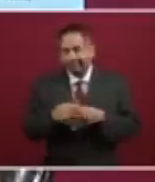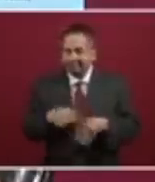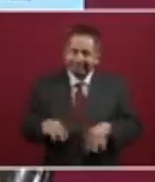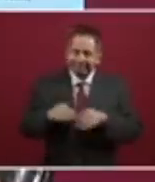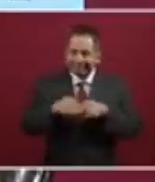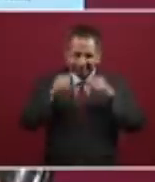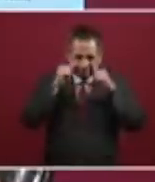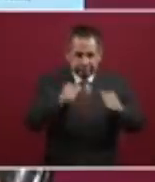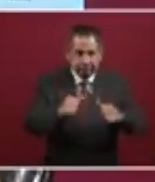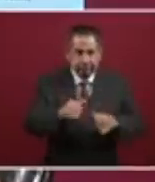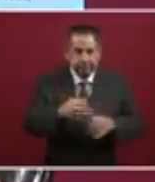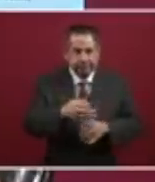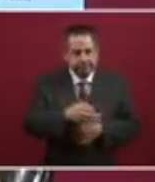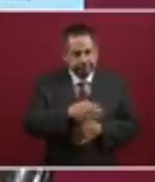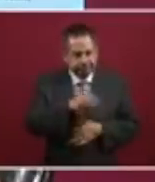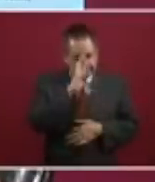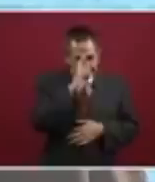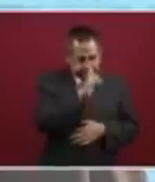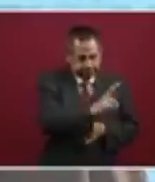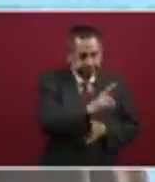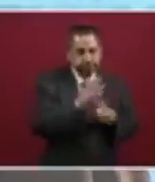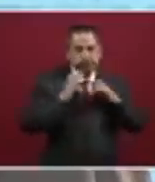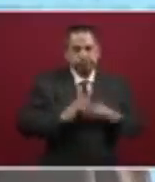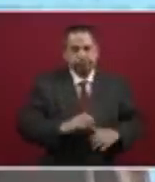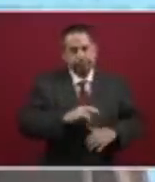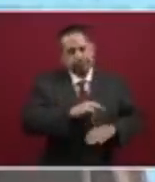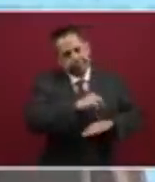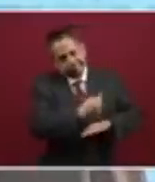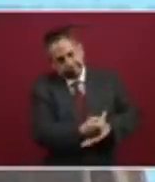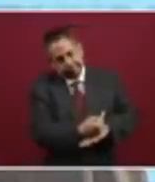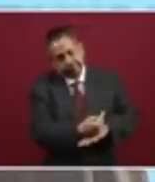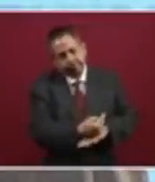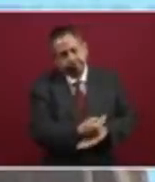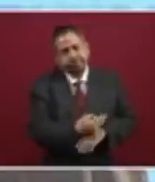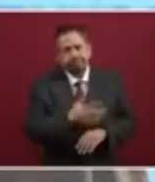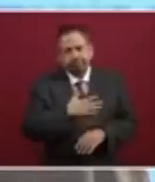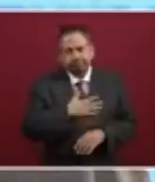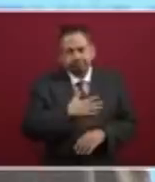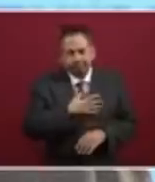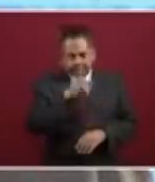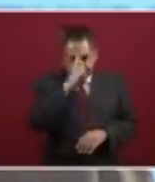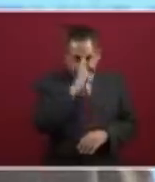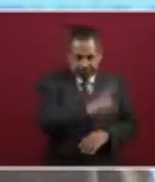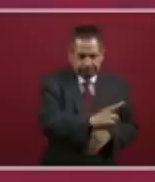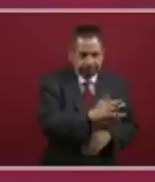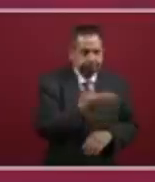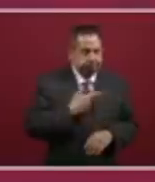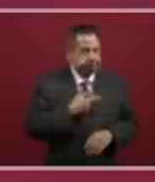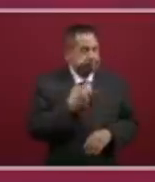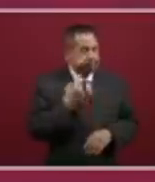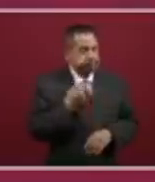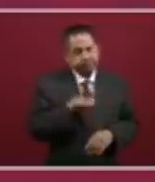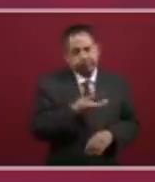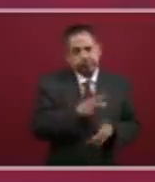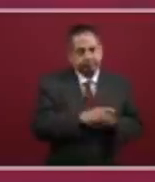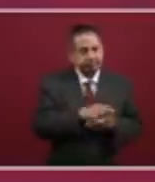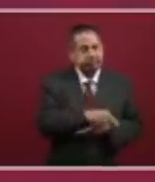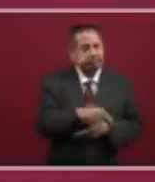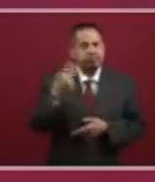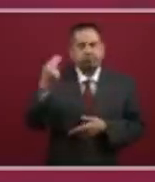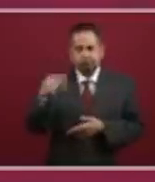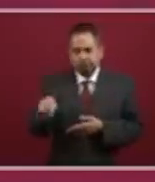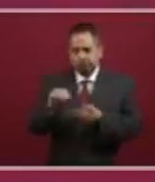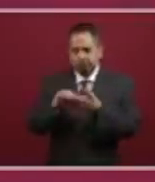al trato digno a los cuerpos, a su derecho a la identidad, a la identificación, a la entrega a